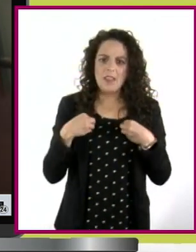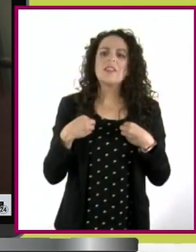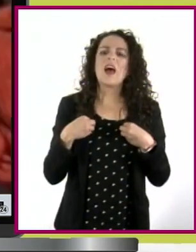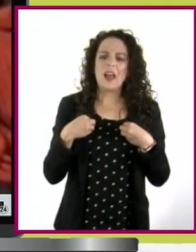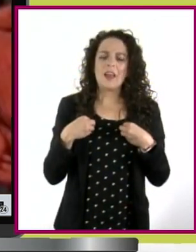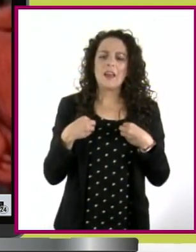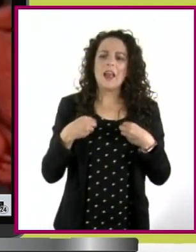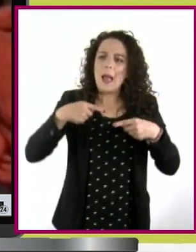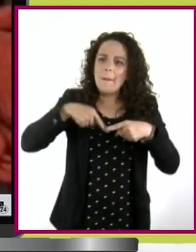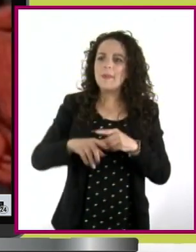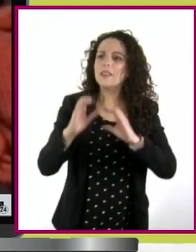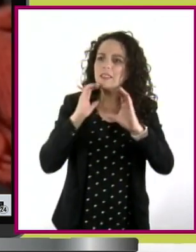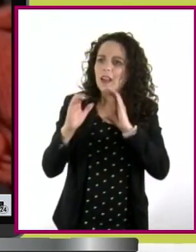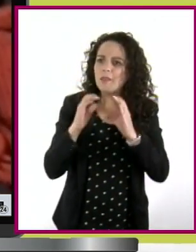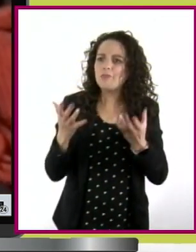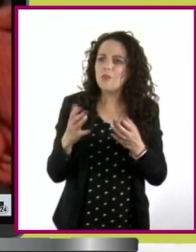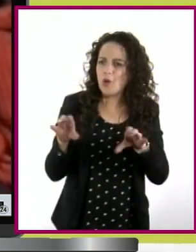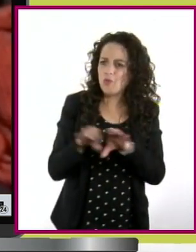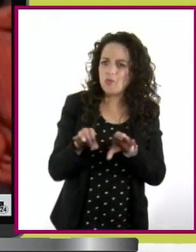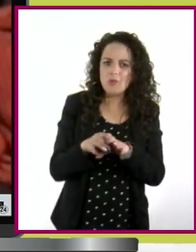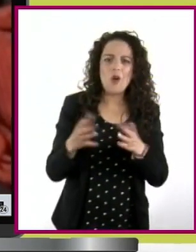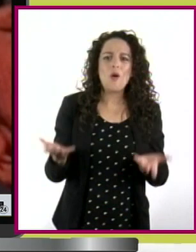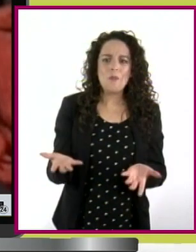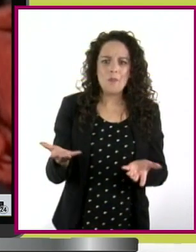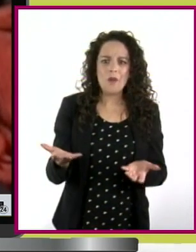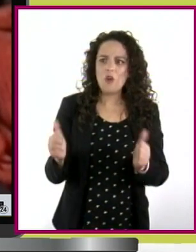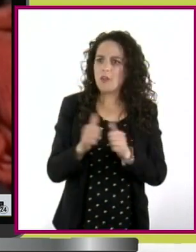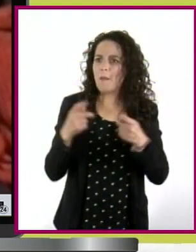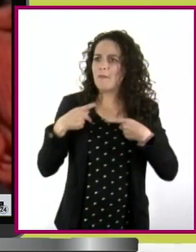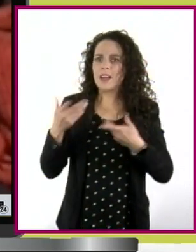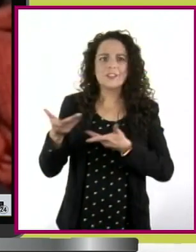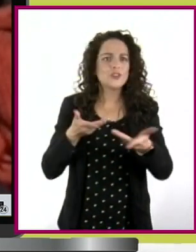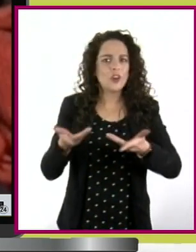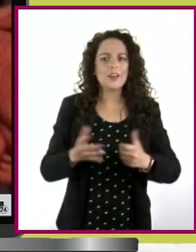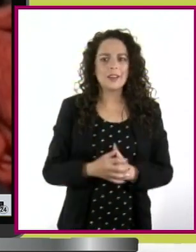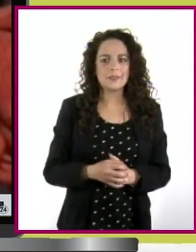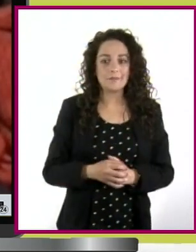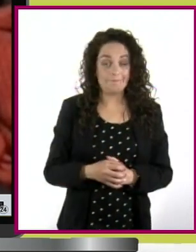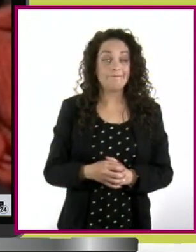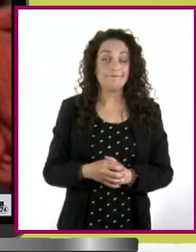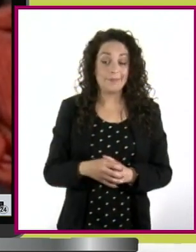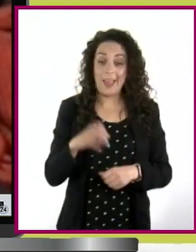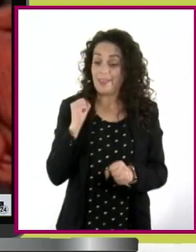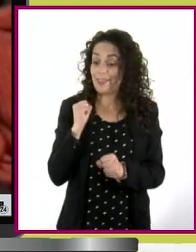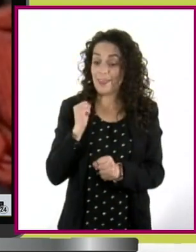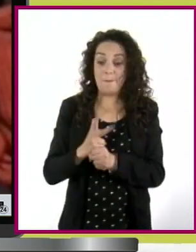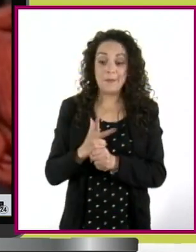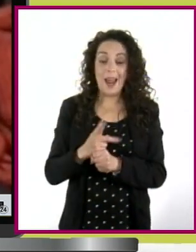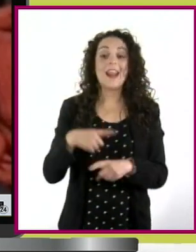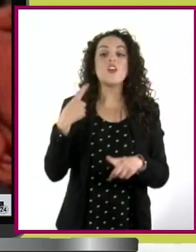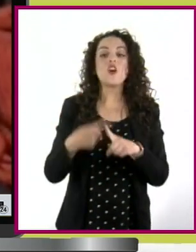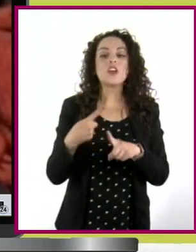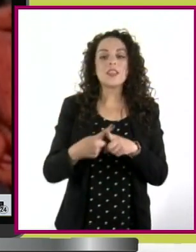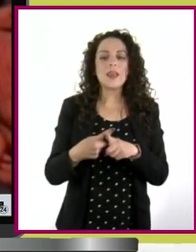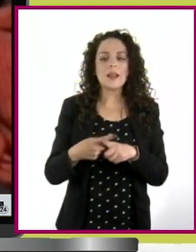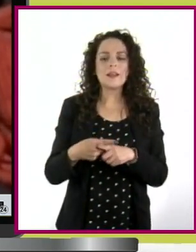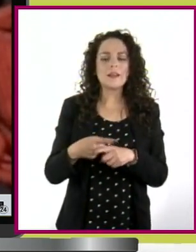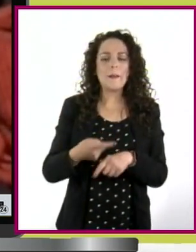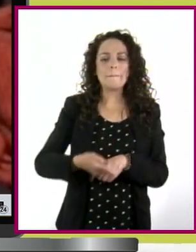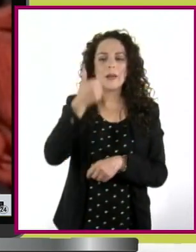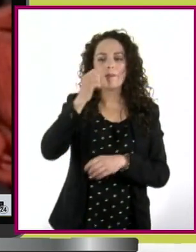cómo? Muy temprano, con quien primero nos comunicamos es con nuestra mamá o con la persona que nos